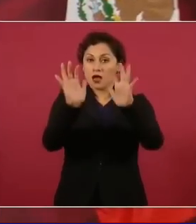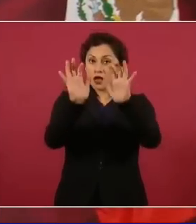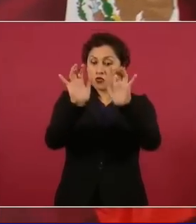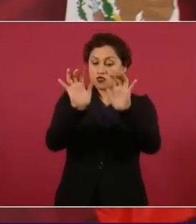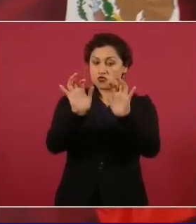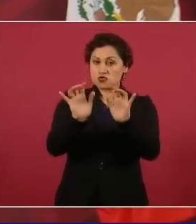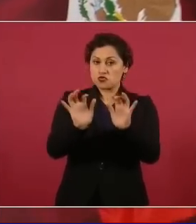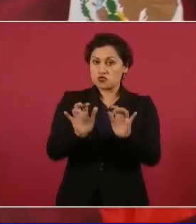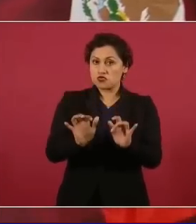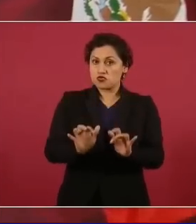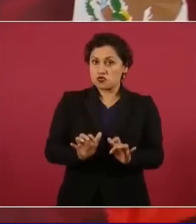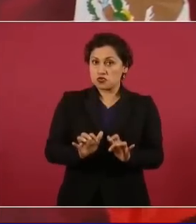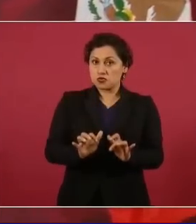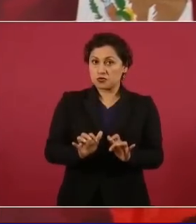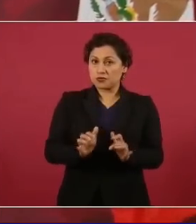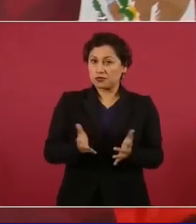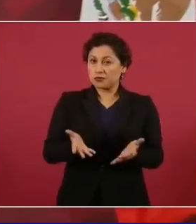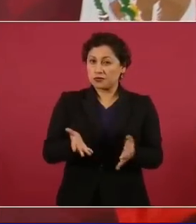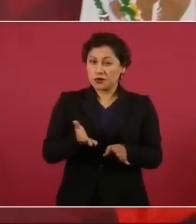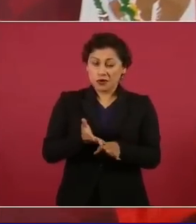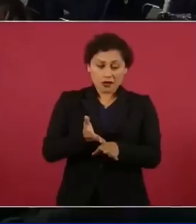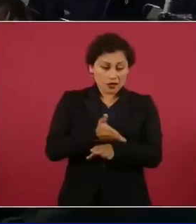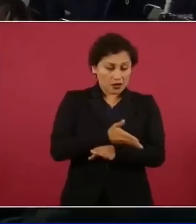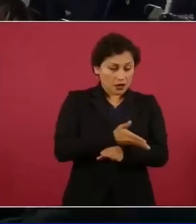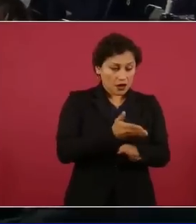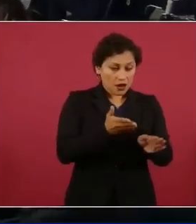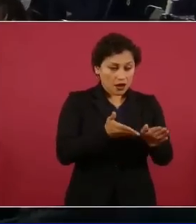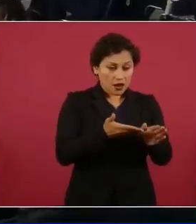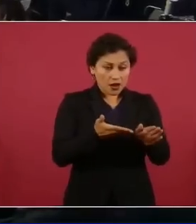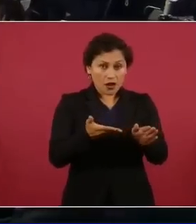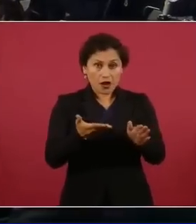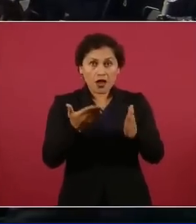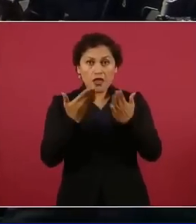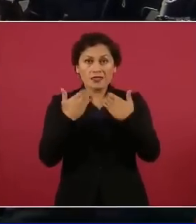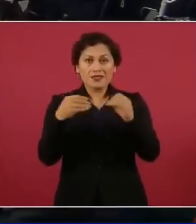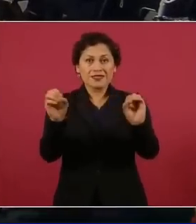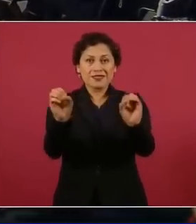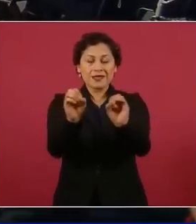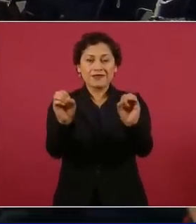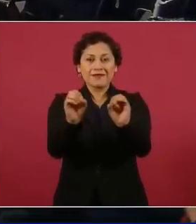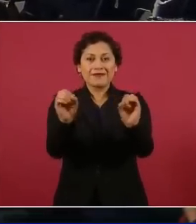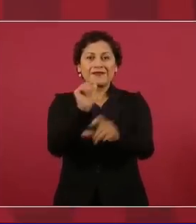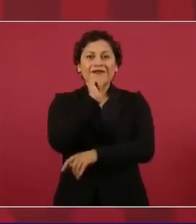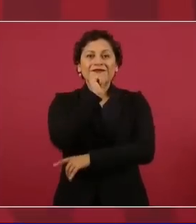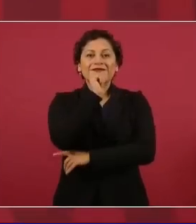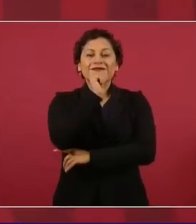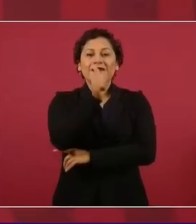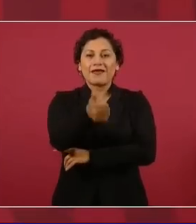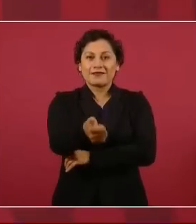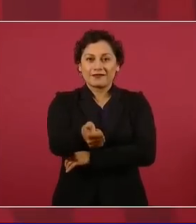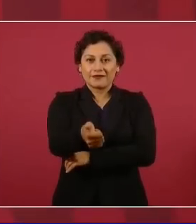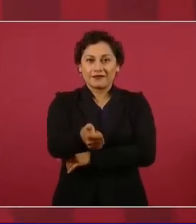donde no hay un solo articulista, uno solo,